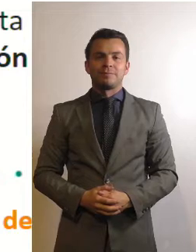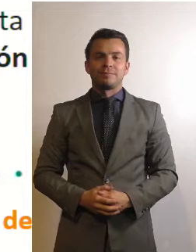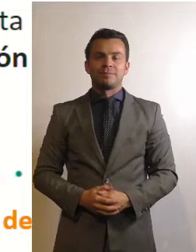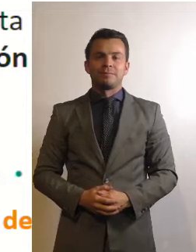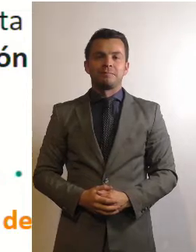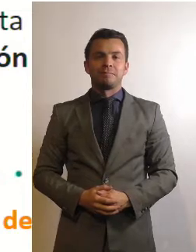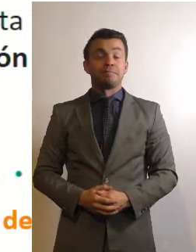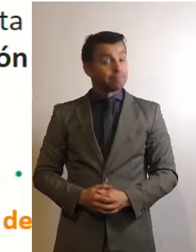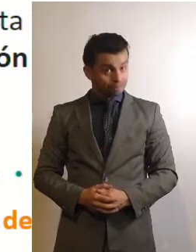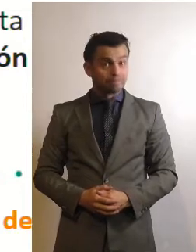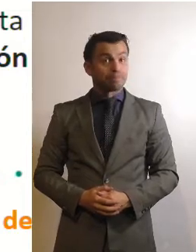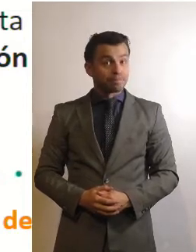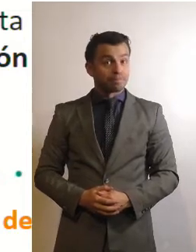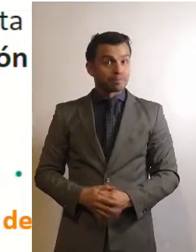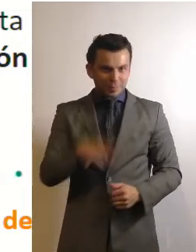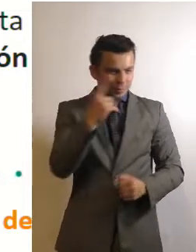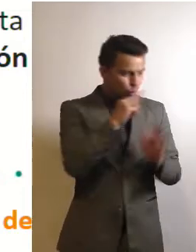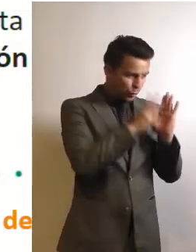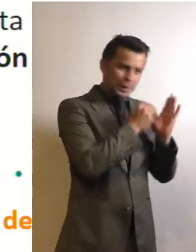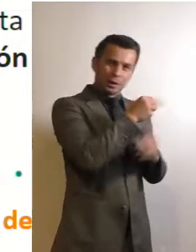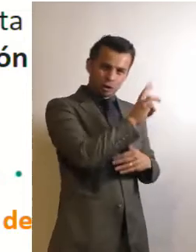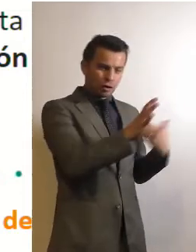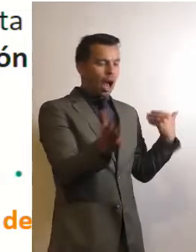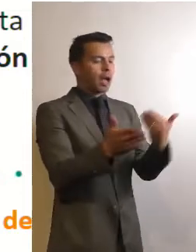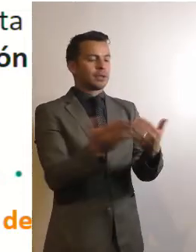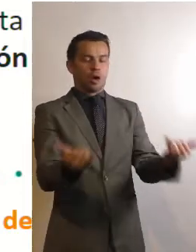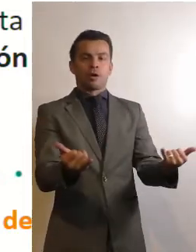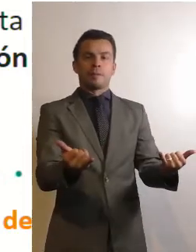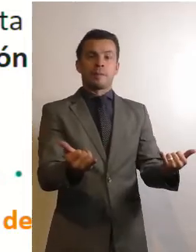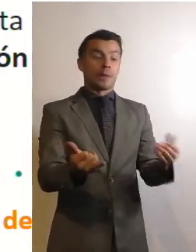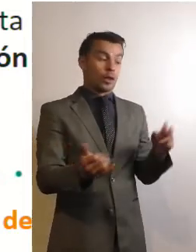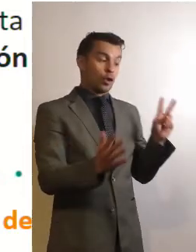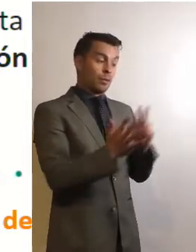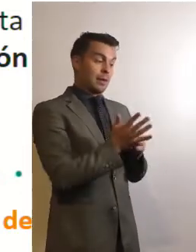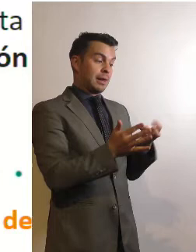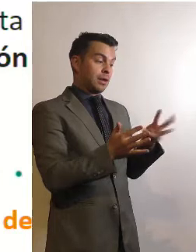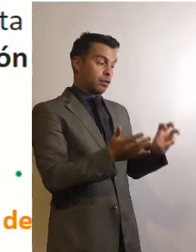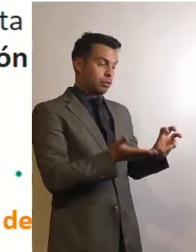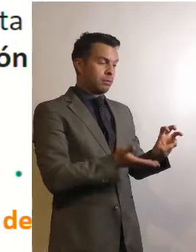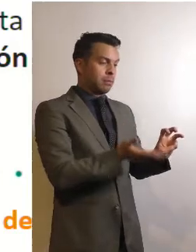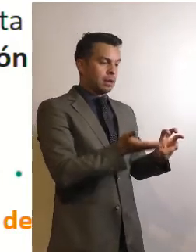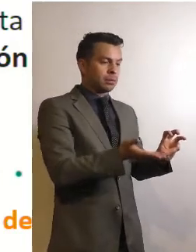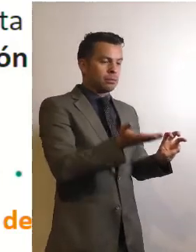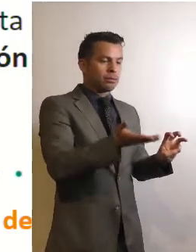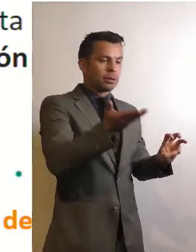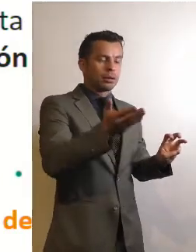Así las cosas, hemos incrementado del 2018 al 2021 un